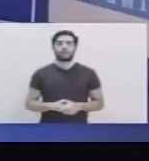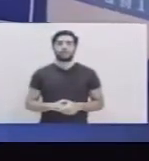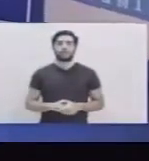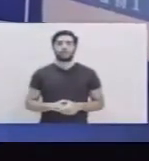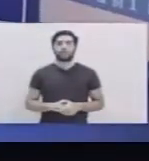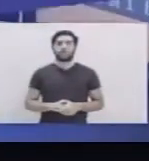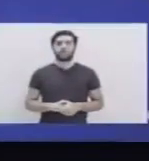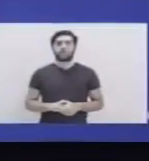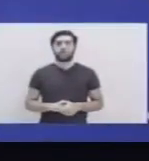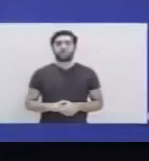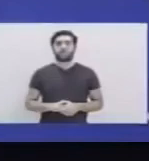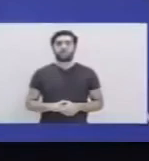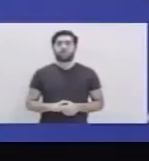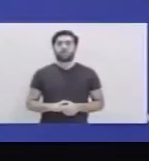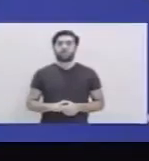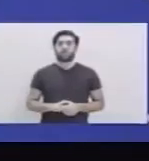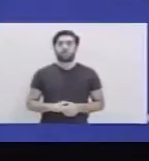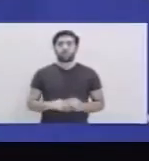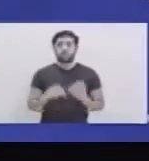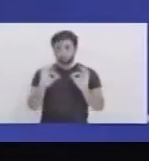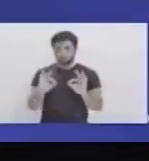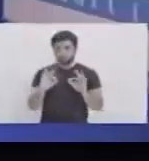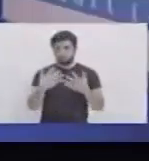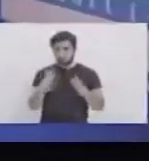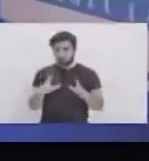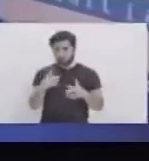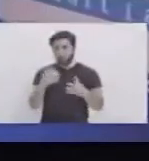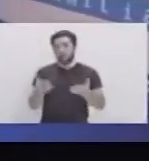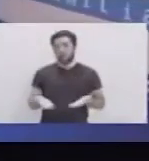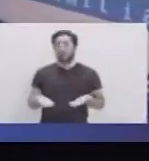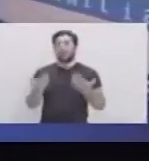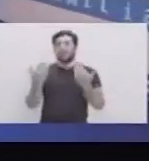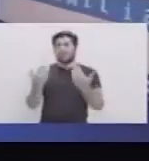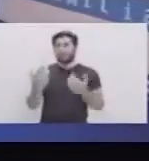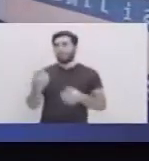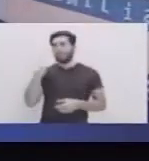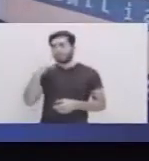De modo que sigo haciendo fortalecimiento en mi zona media. Levanto.